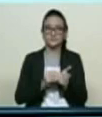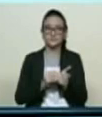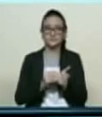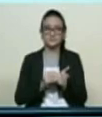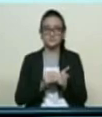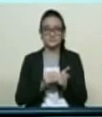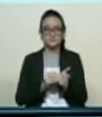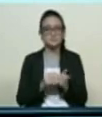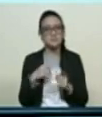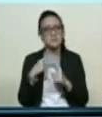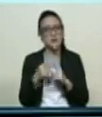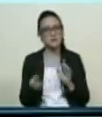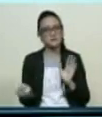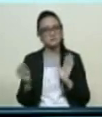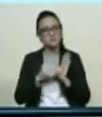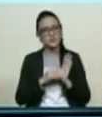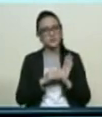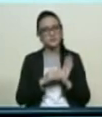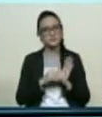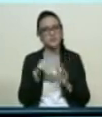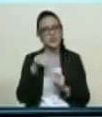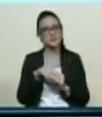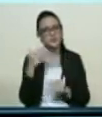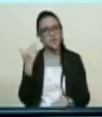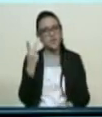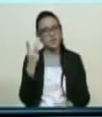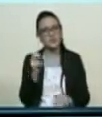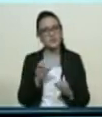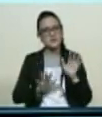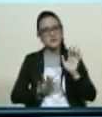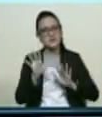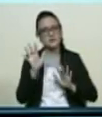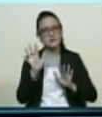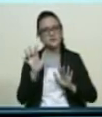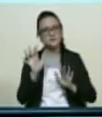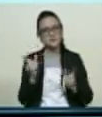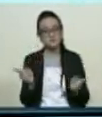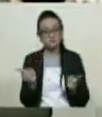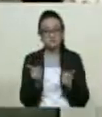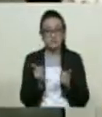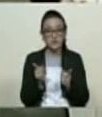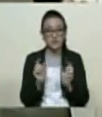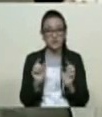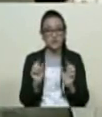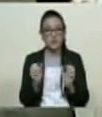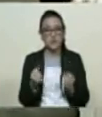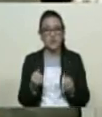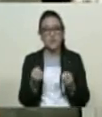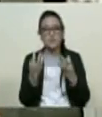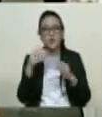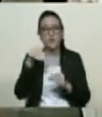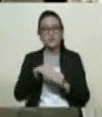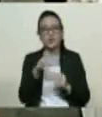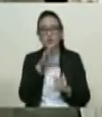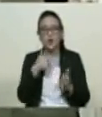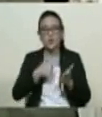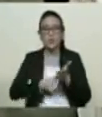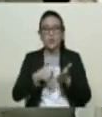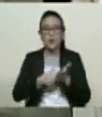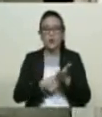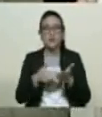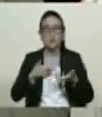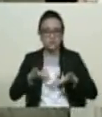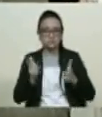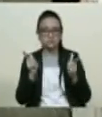hecho, en las elecciones del 2015 se hizo un ajuste del número de votantes sin huellas que puedan ser habilitados